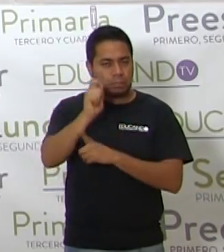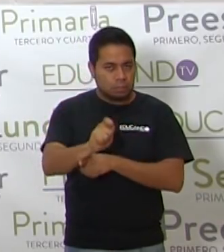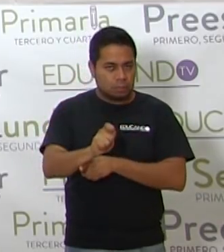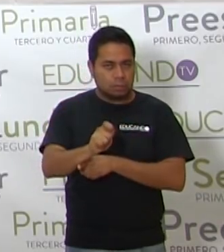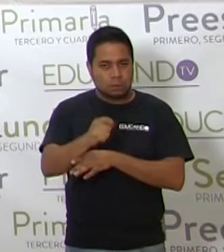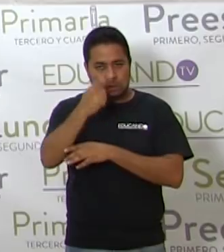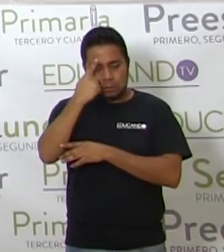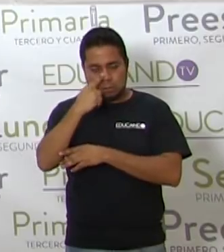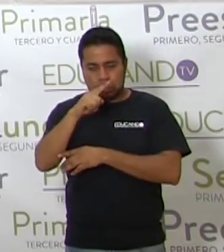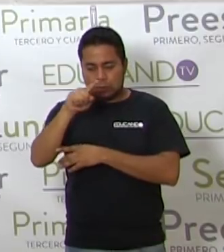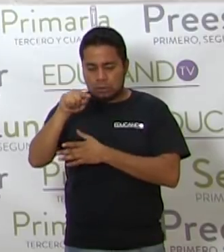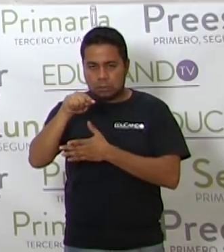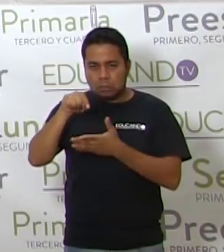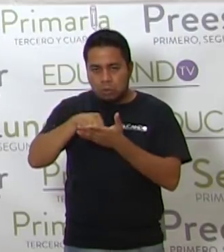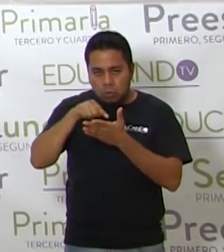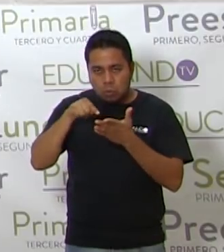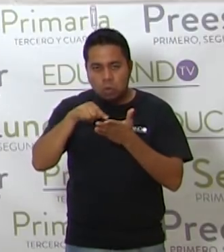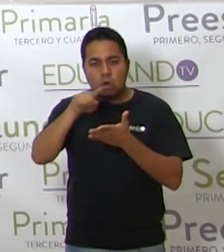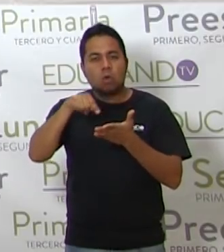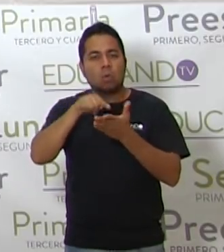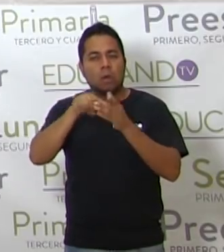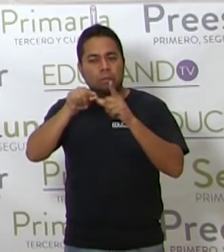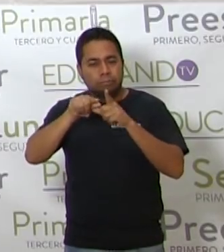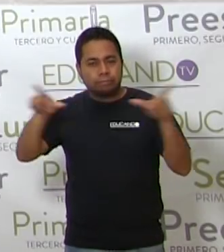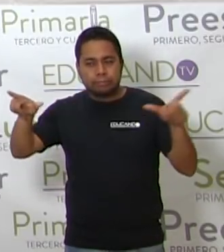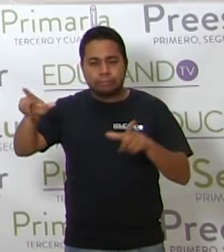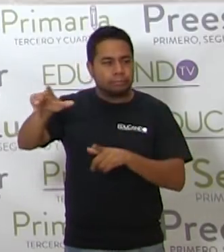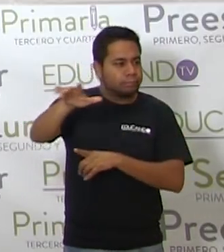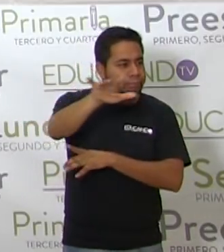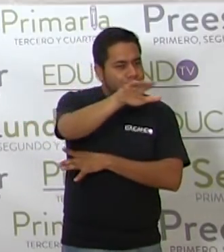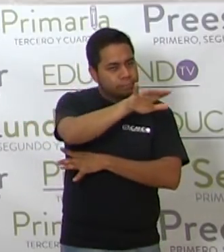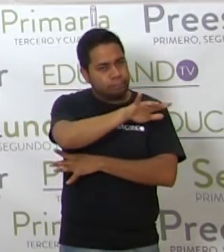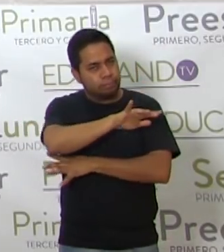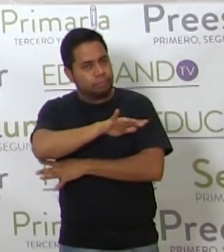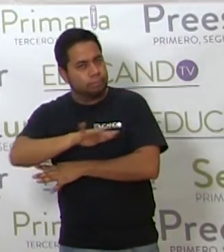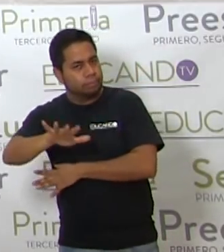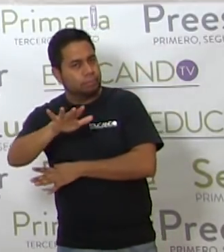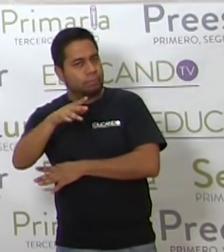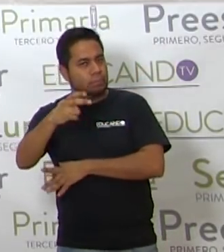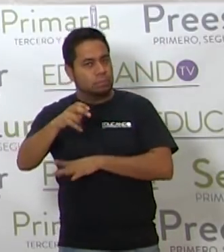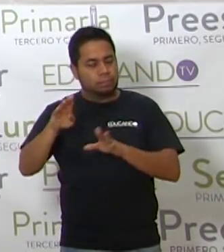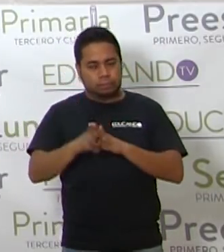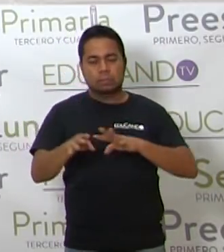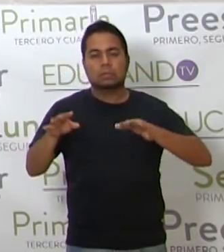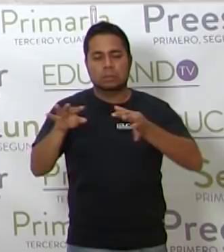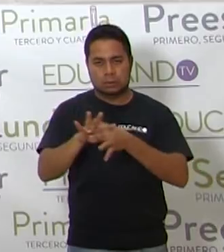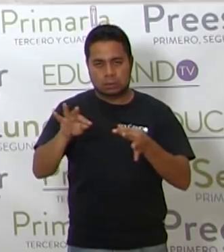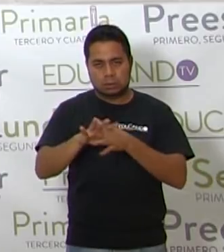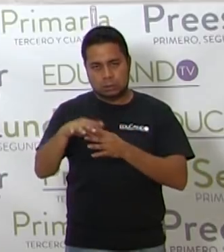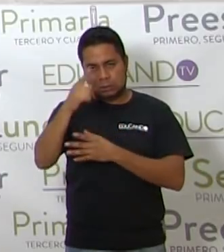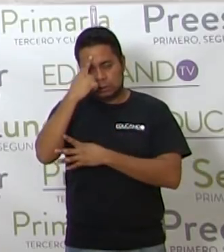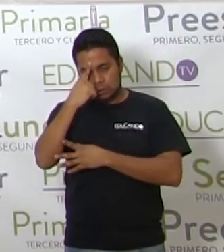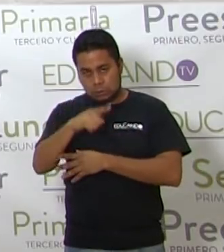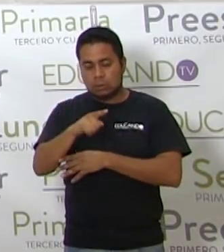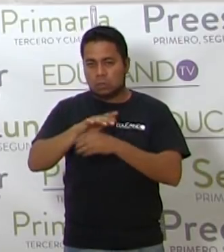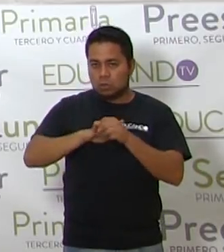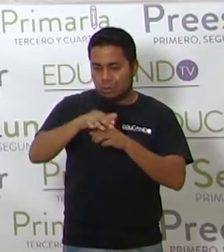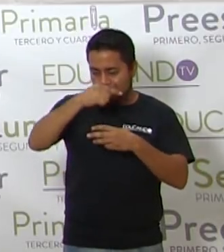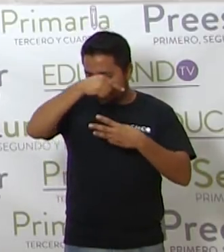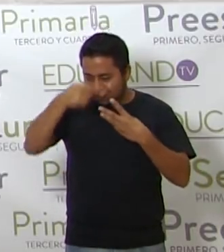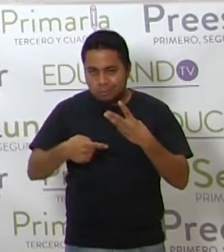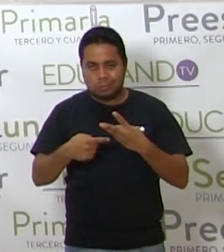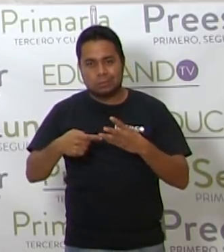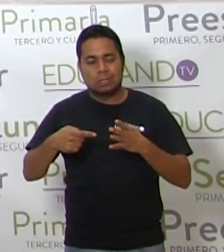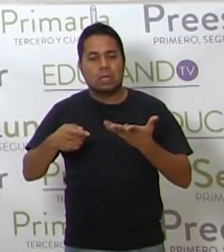la escenografía. ¿Bien? La escenografía como parte de la descripción para lo que es cada uno de los